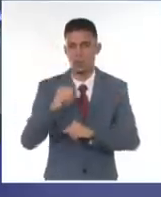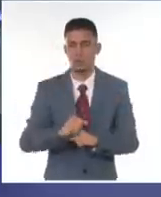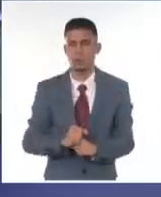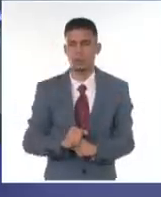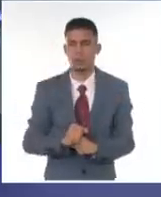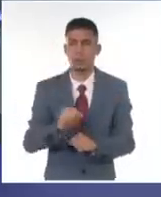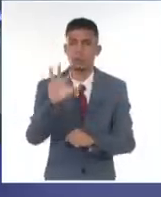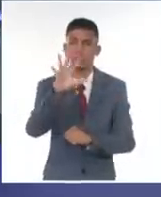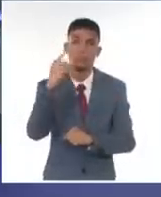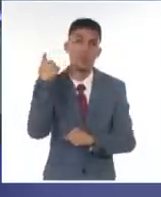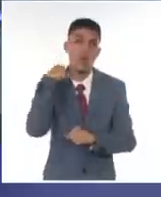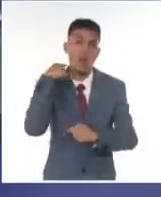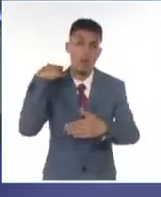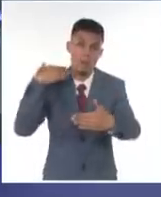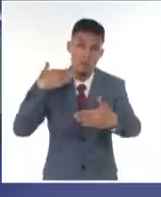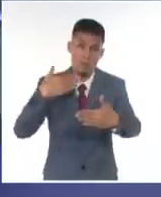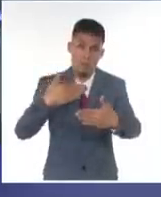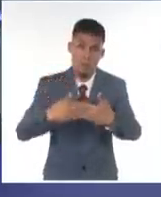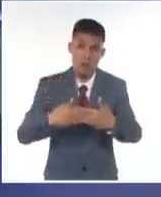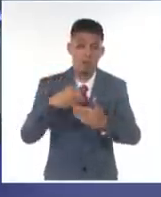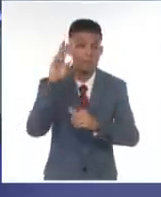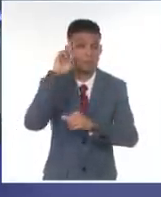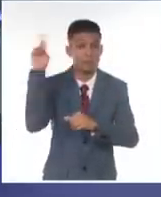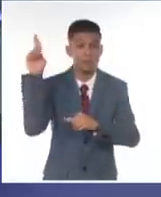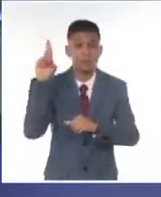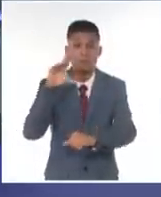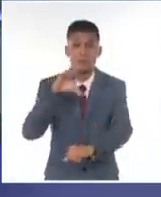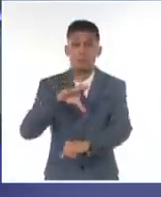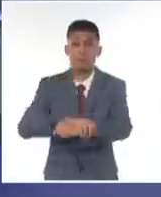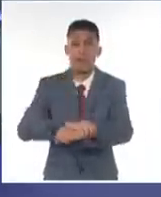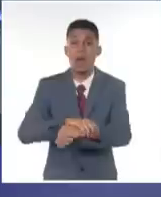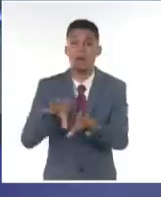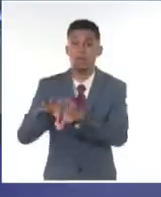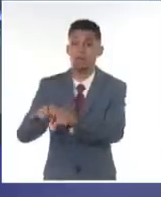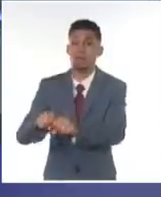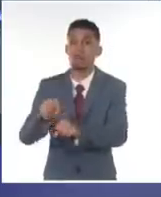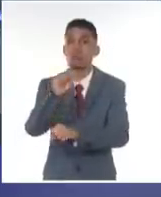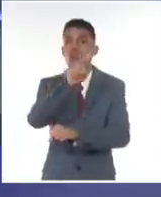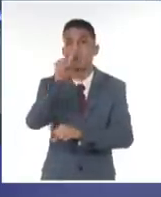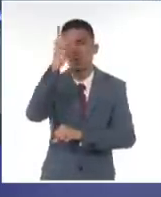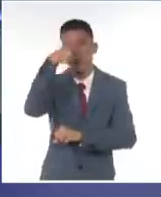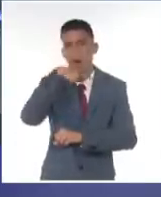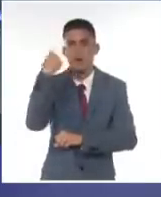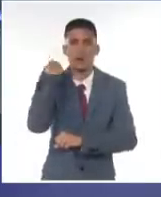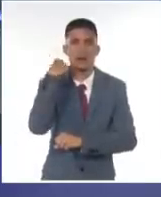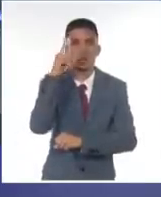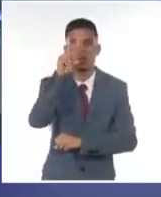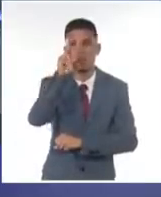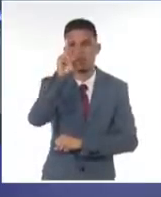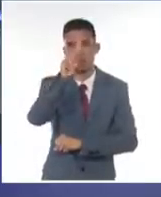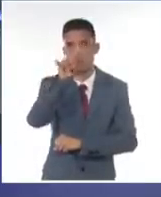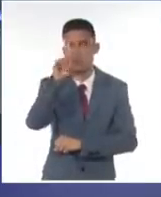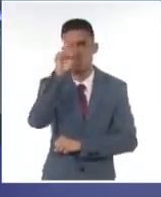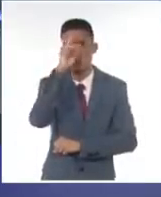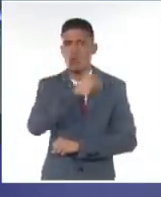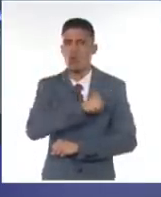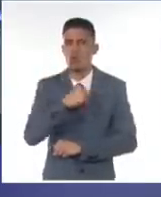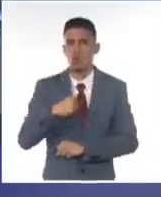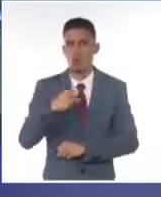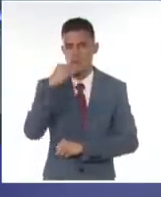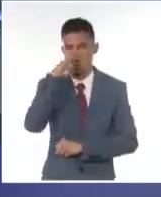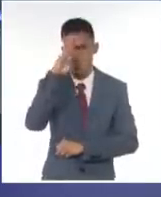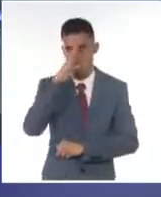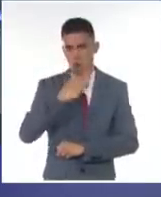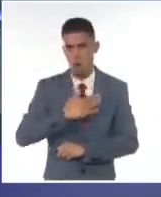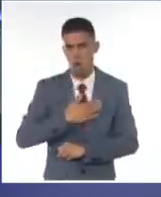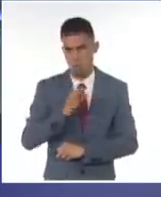5 años han transcurrido desde el secuestro en Kenia, el 12 de abril de 2019, de los doctores Acel Herrera Correa y Landy